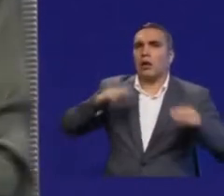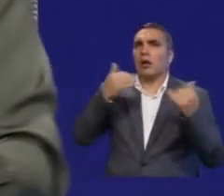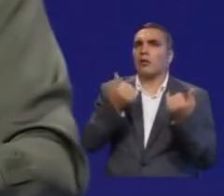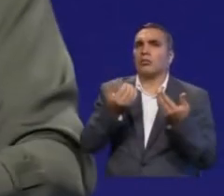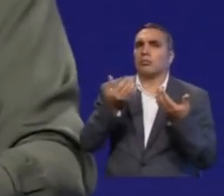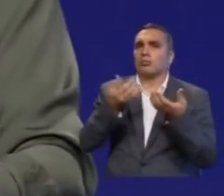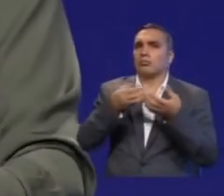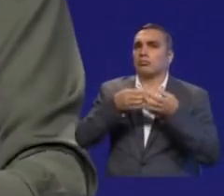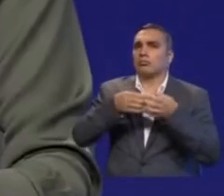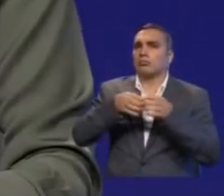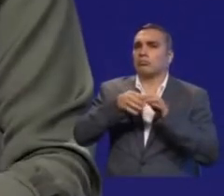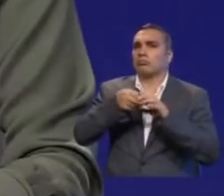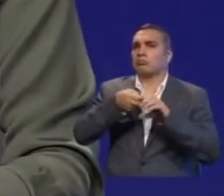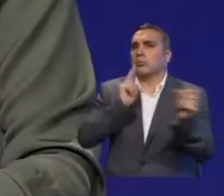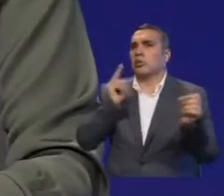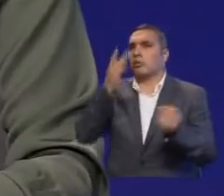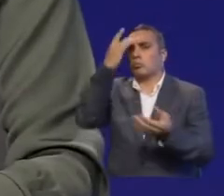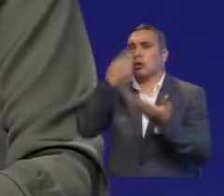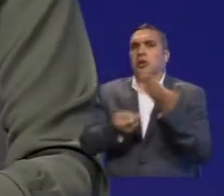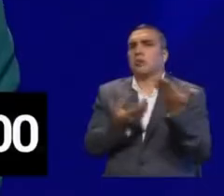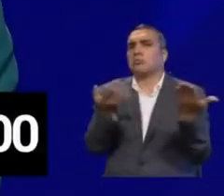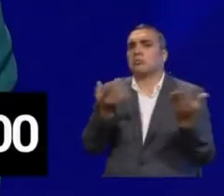ellos y de los candidatos de ellos?